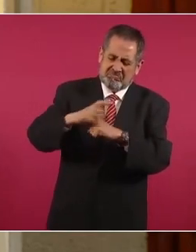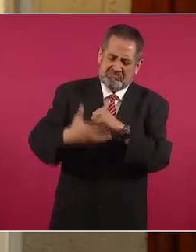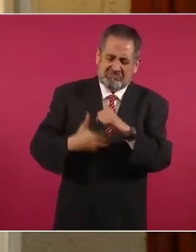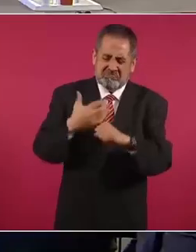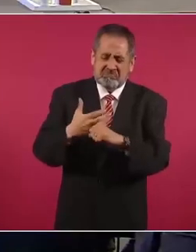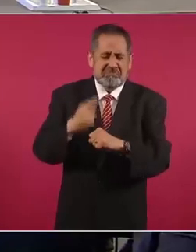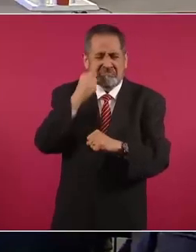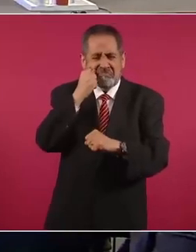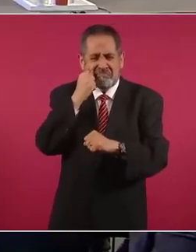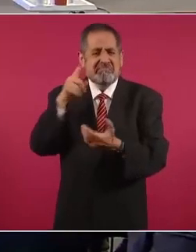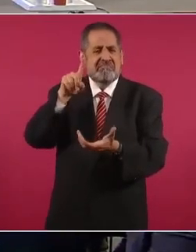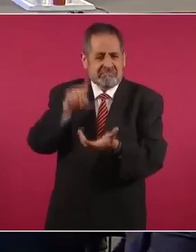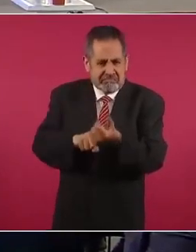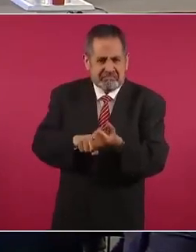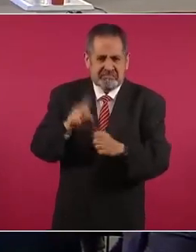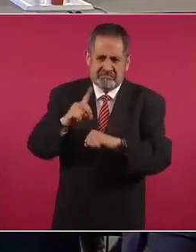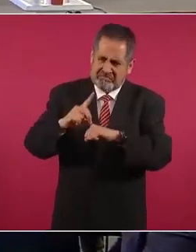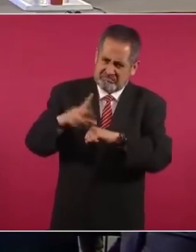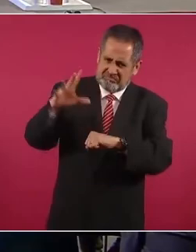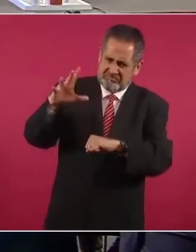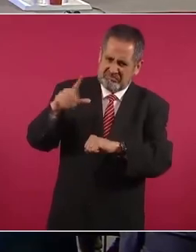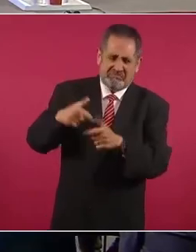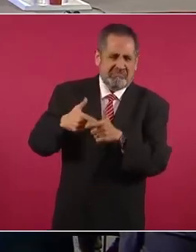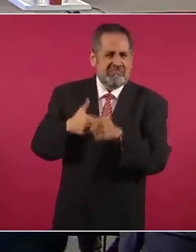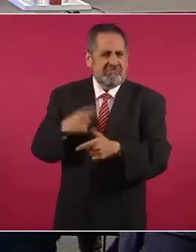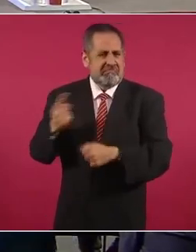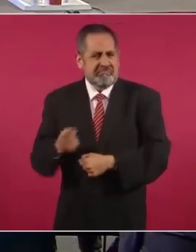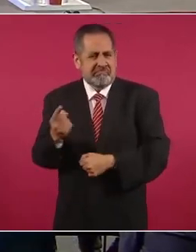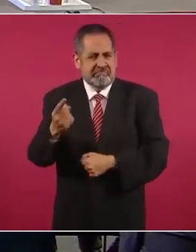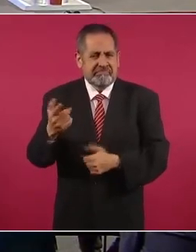cieno. ¿A poco no es bellísimo?